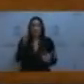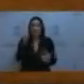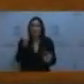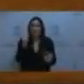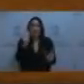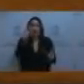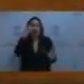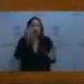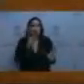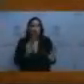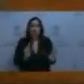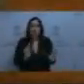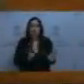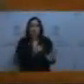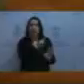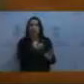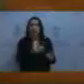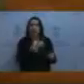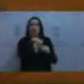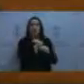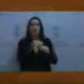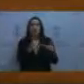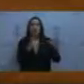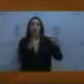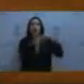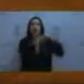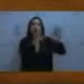yo no sabía que estaba usted en esos bloques. No, perdón.